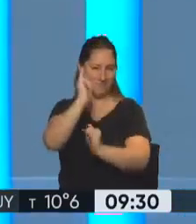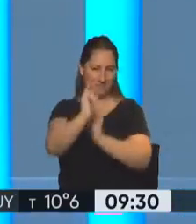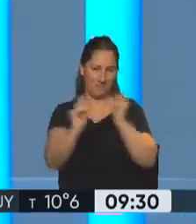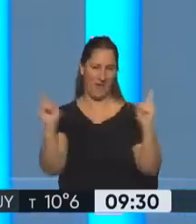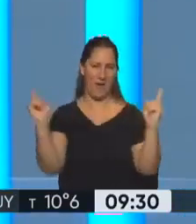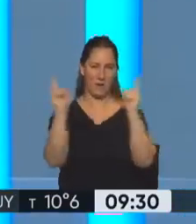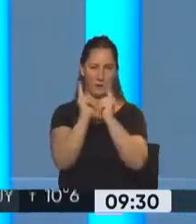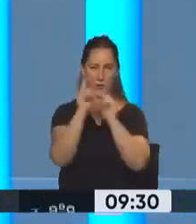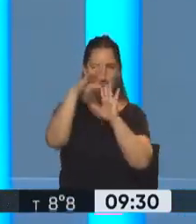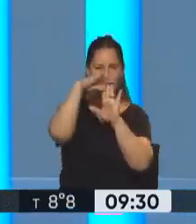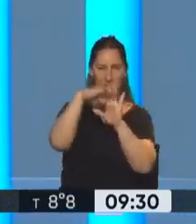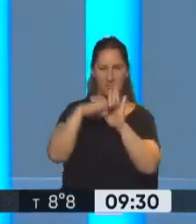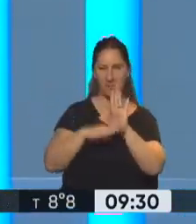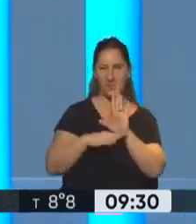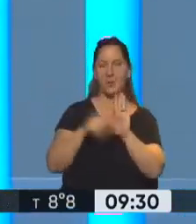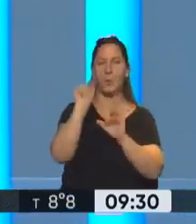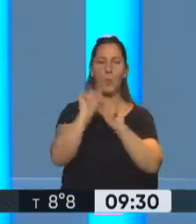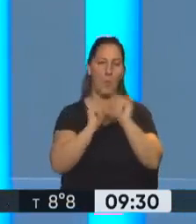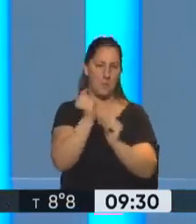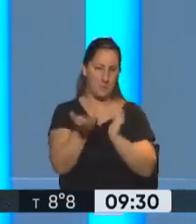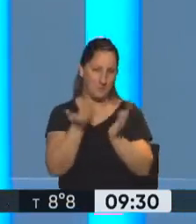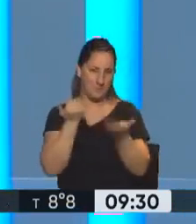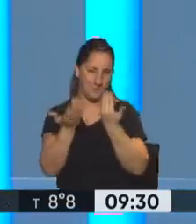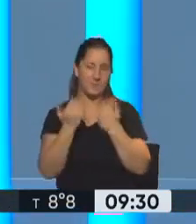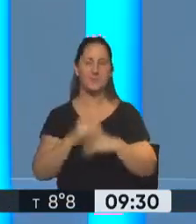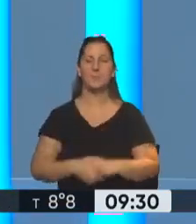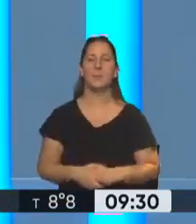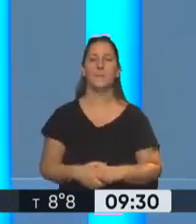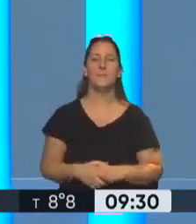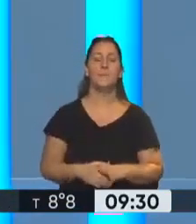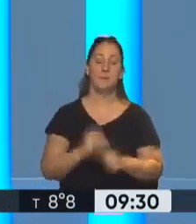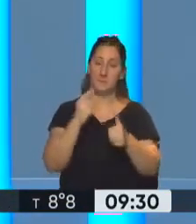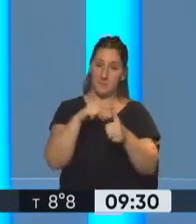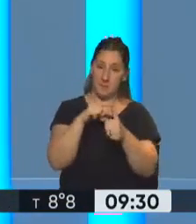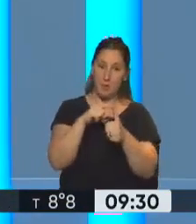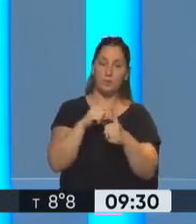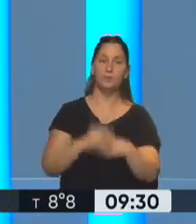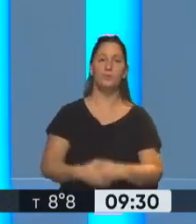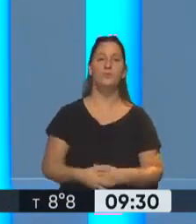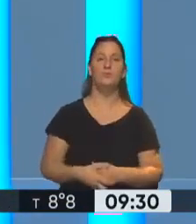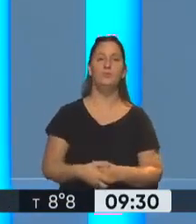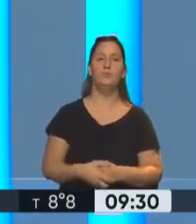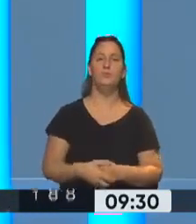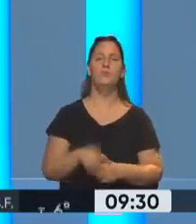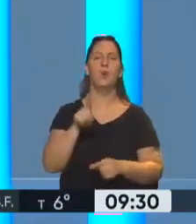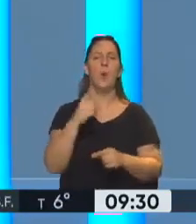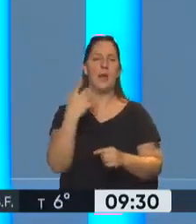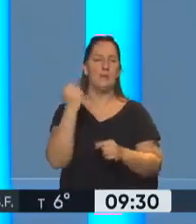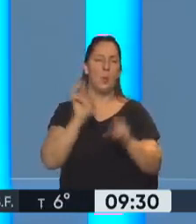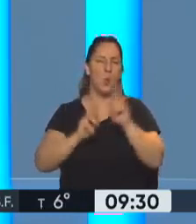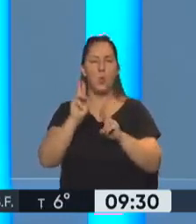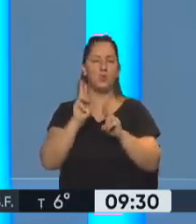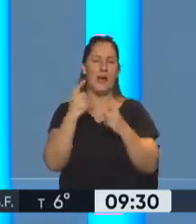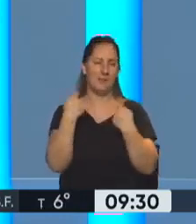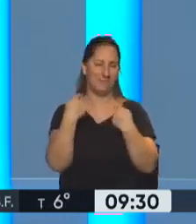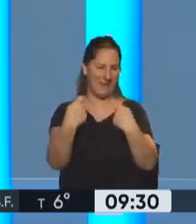parece y después las vamos desglosando les puedo comentar que tienen que ver por un lado con una austeridad en lo que se refiere al